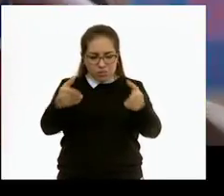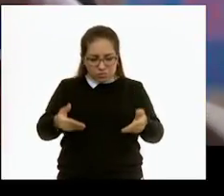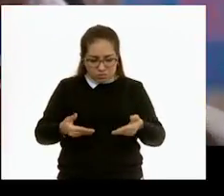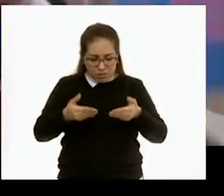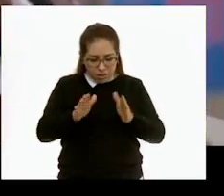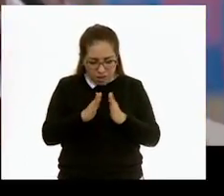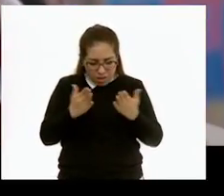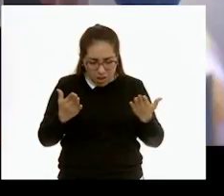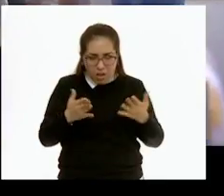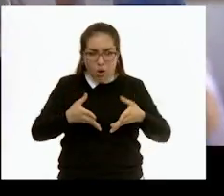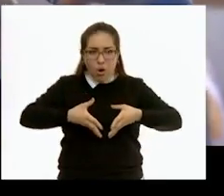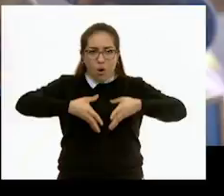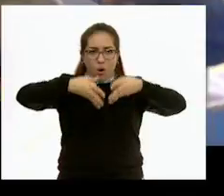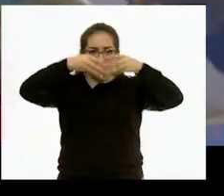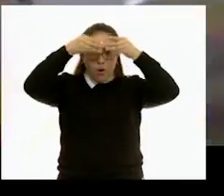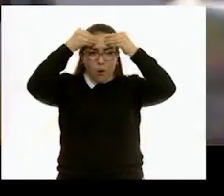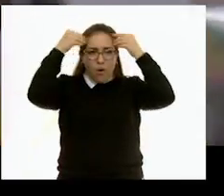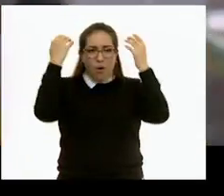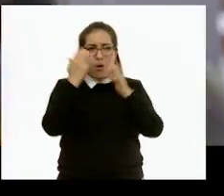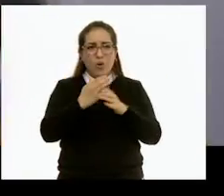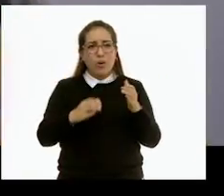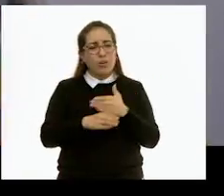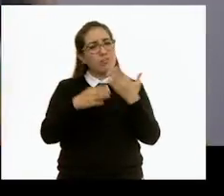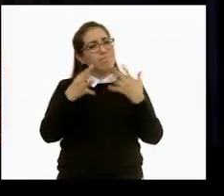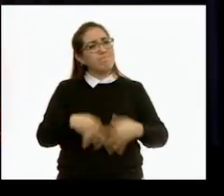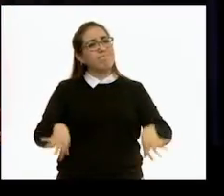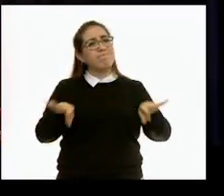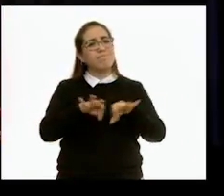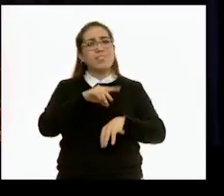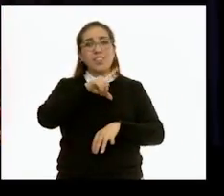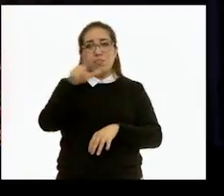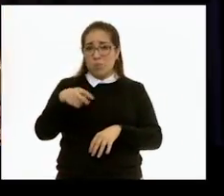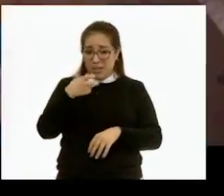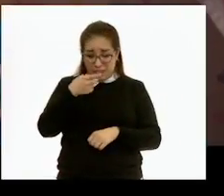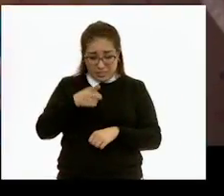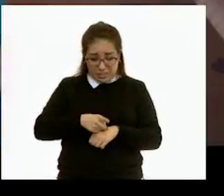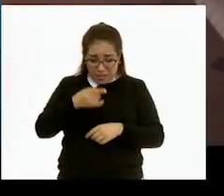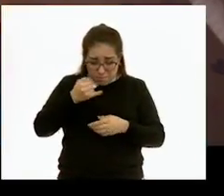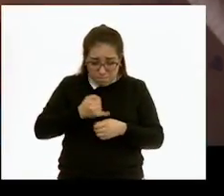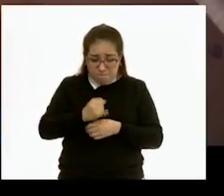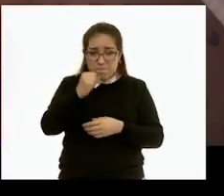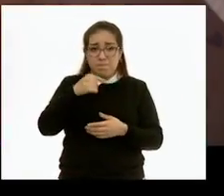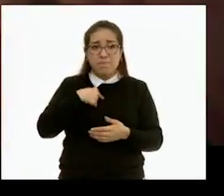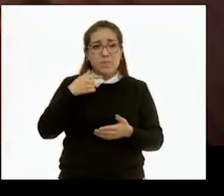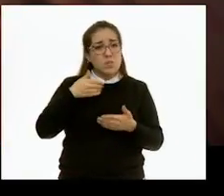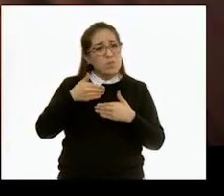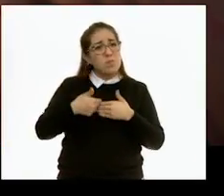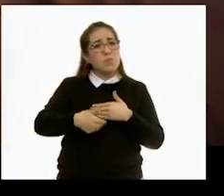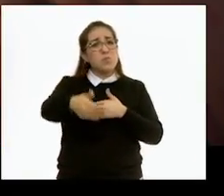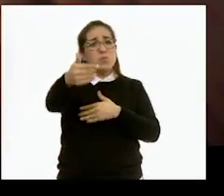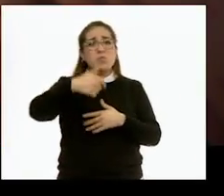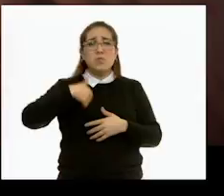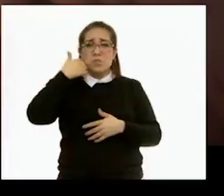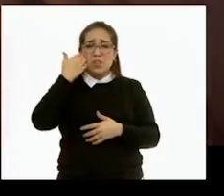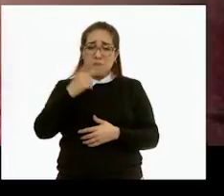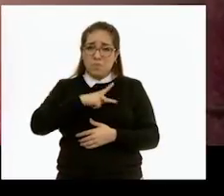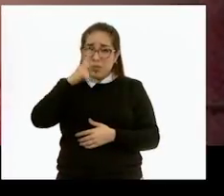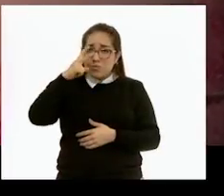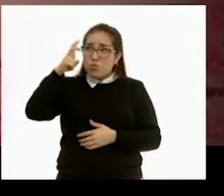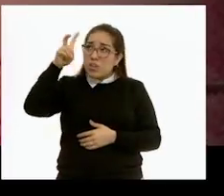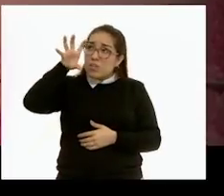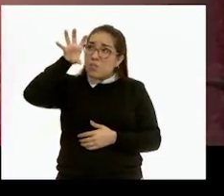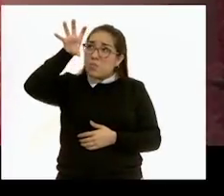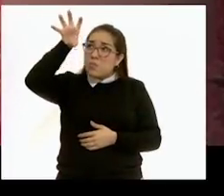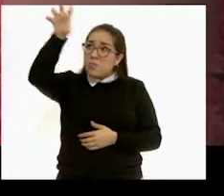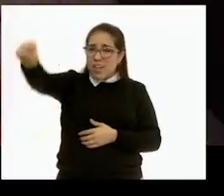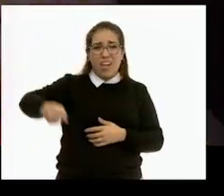para asomarme al universo. Desde ese momento, decidí dedicarle toda mi energía a aprender lo necesario para cumplir mi sueño, aunque muchas